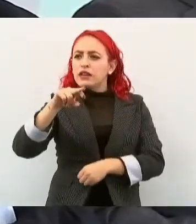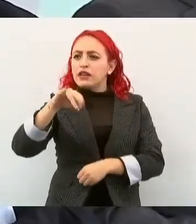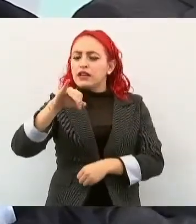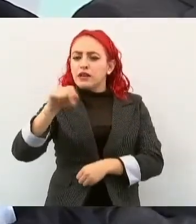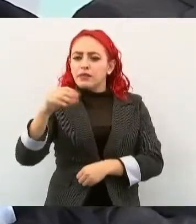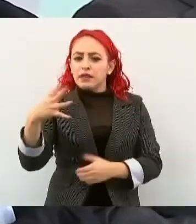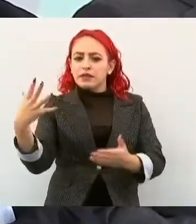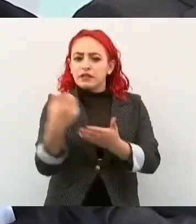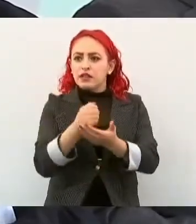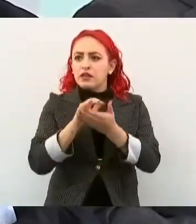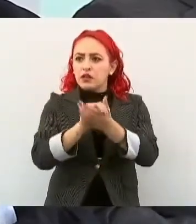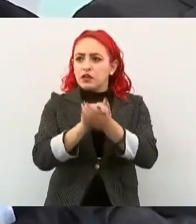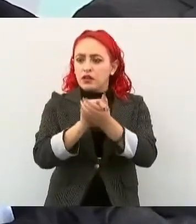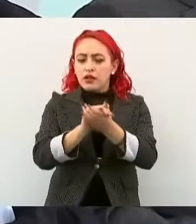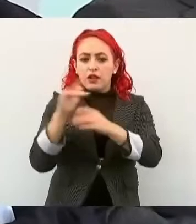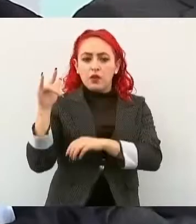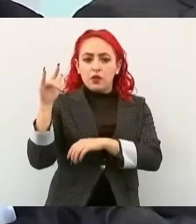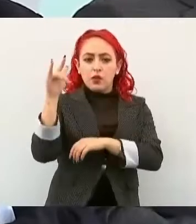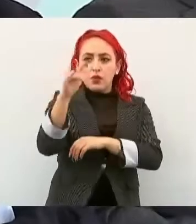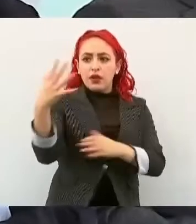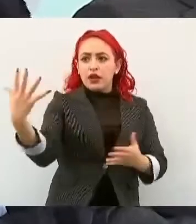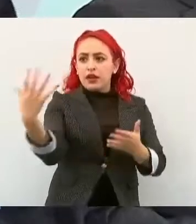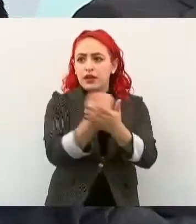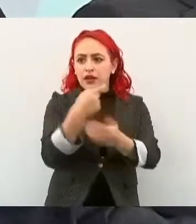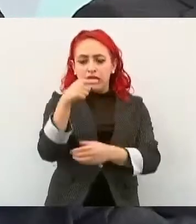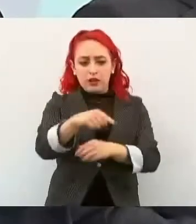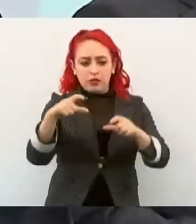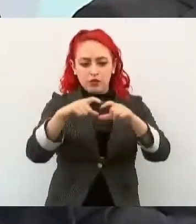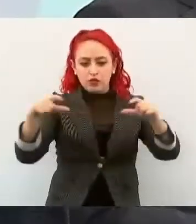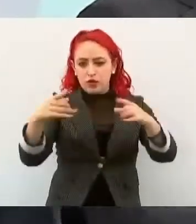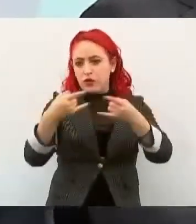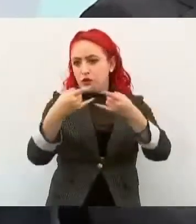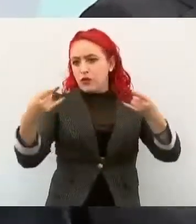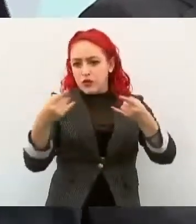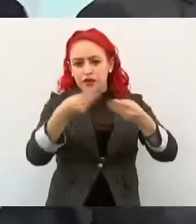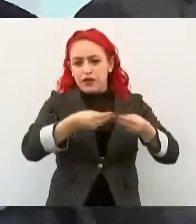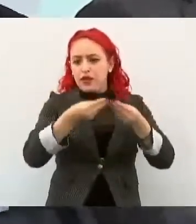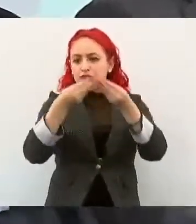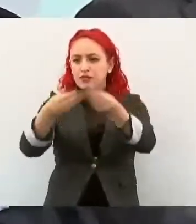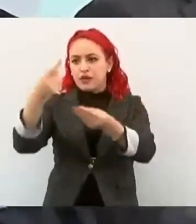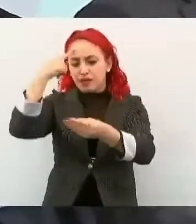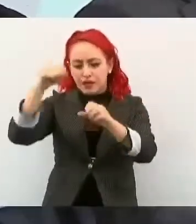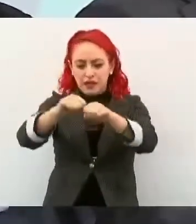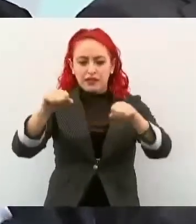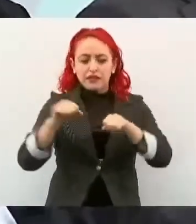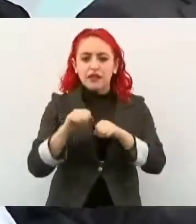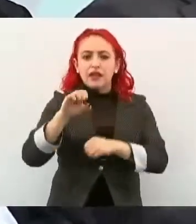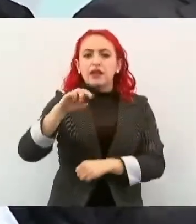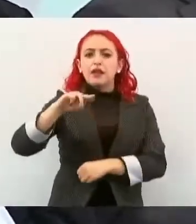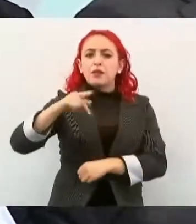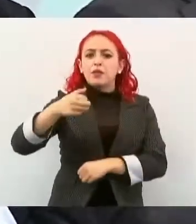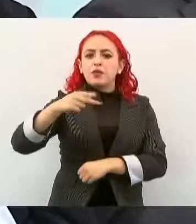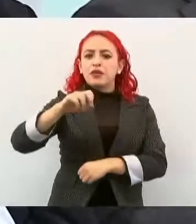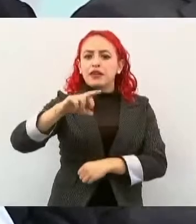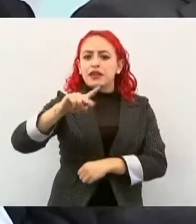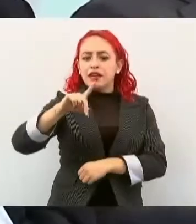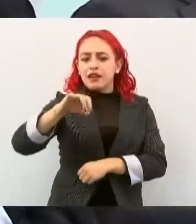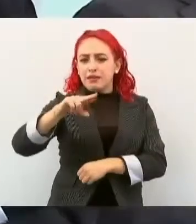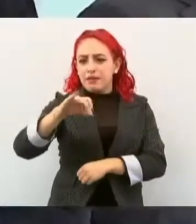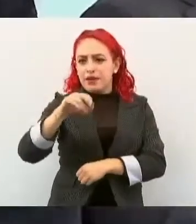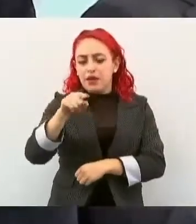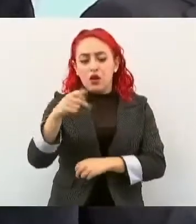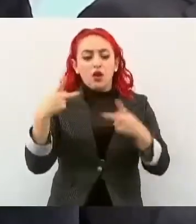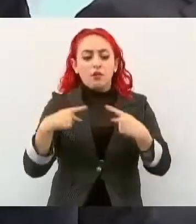con la rifa del avión presidencial. Ganamos uno de esos billetes y los destinamos a la sala de hemodinamia. Hoy